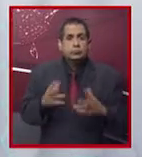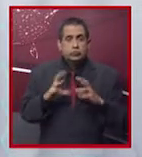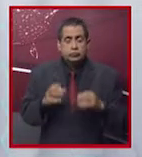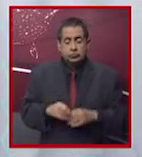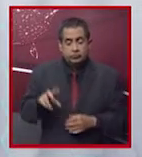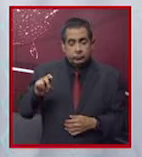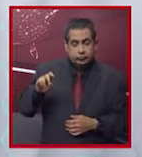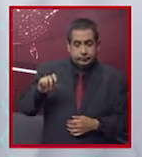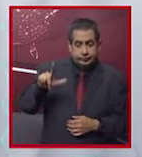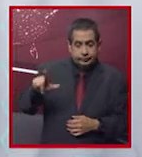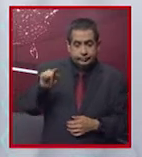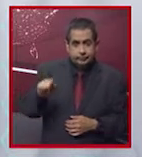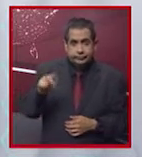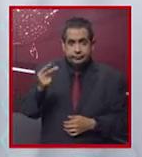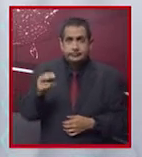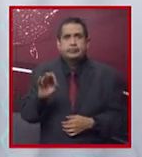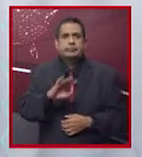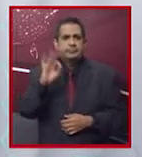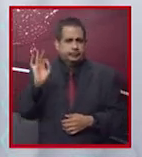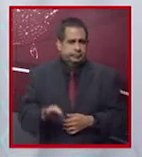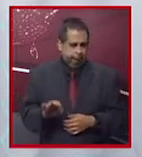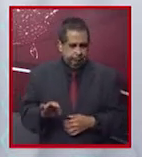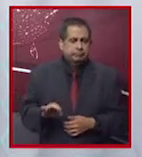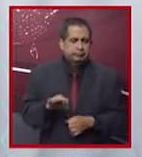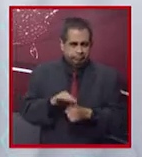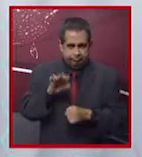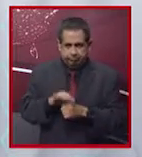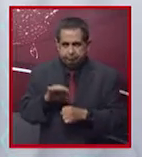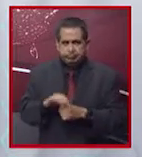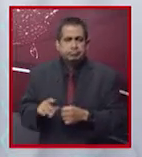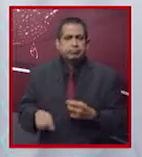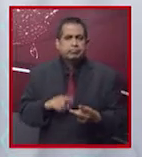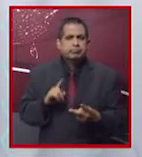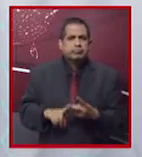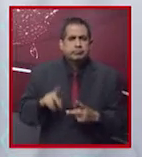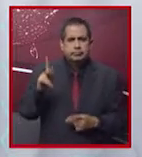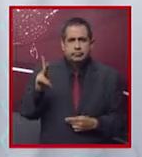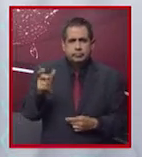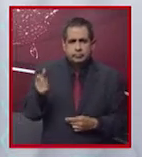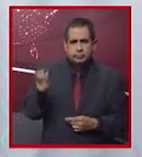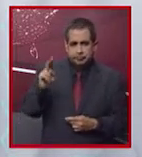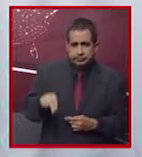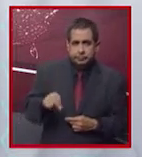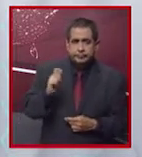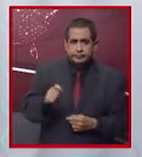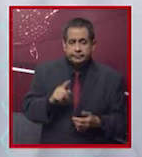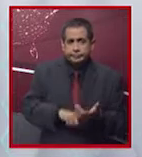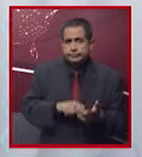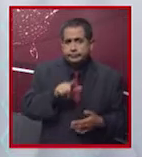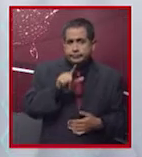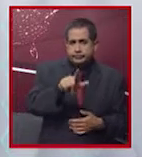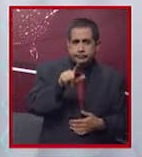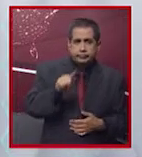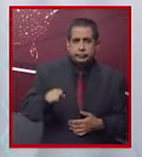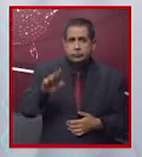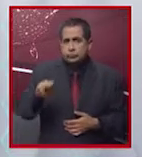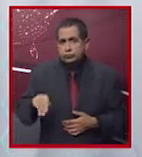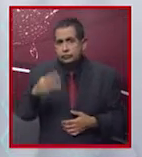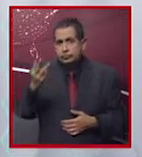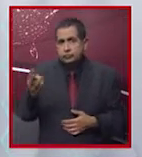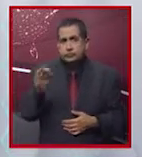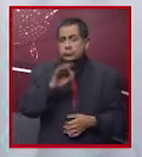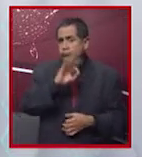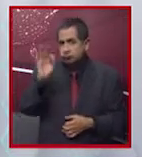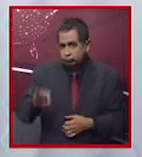el 37.25% de los votos totales, lo vemos en pantalla. El Partido Acción Nacional obtuvo el 17.93%